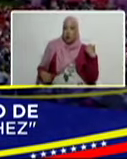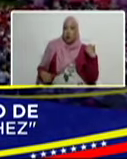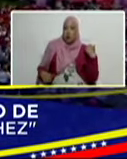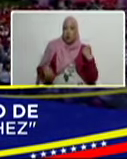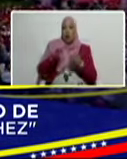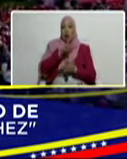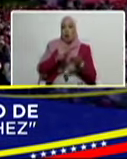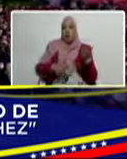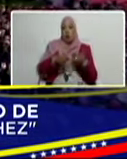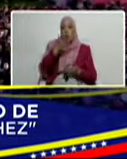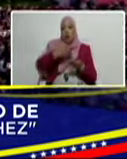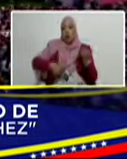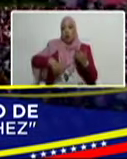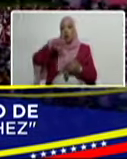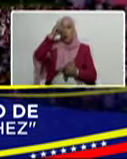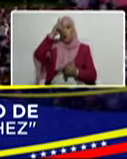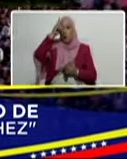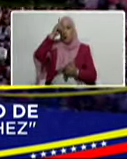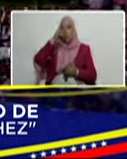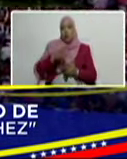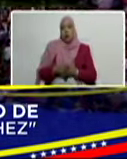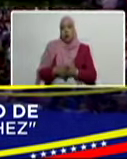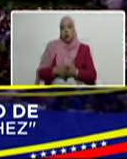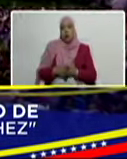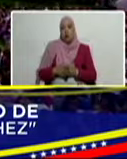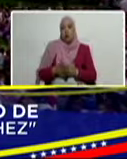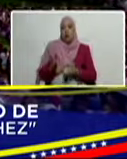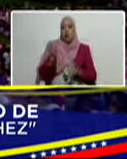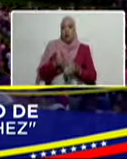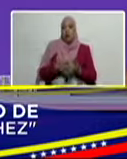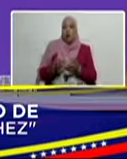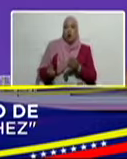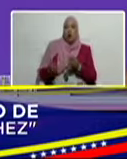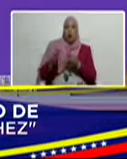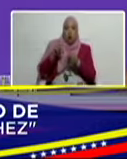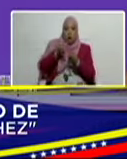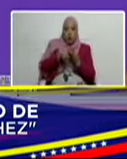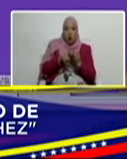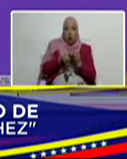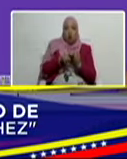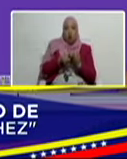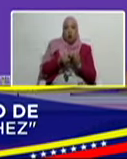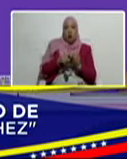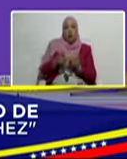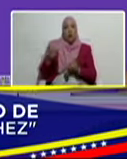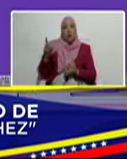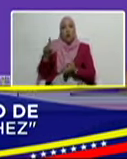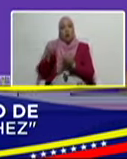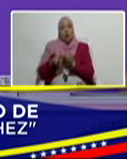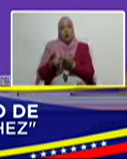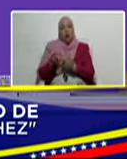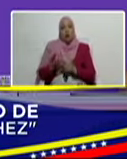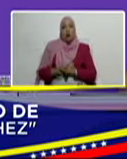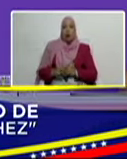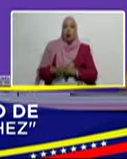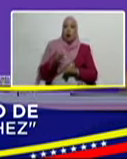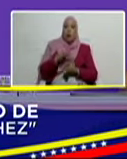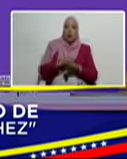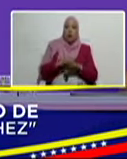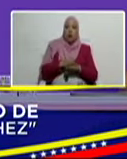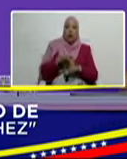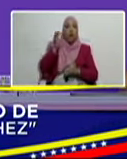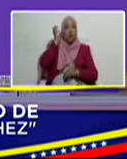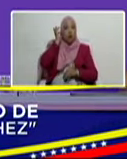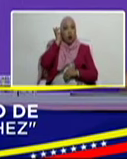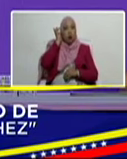Delcy Rodríguez, compañera Cilia Flores, compañera ministra de la